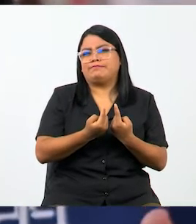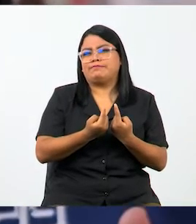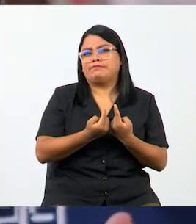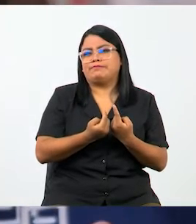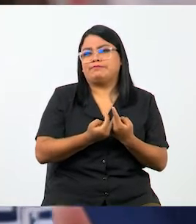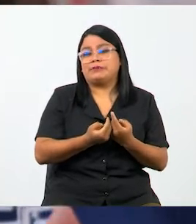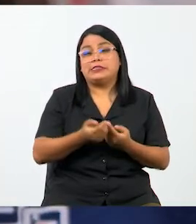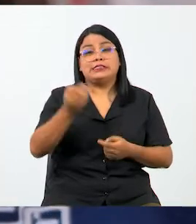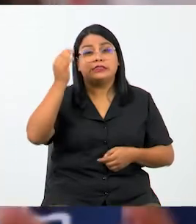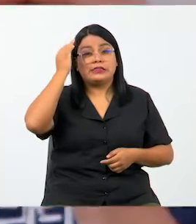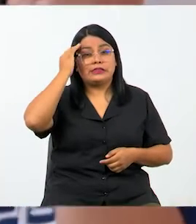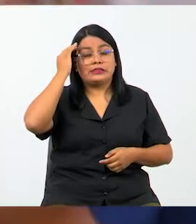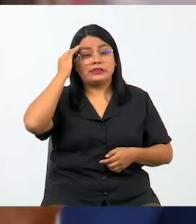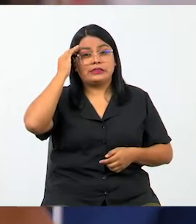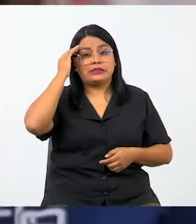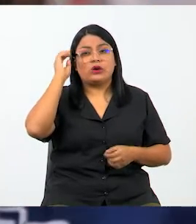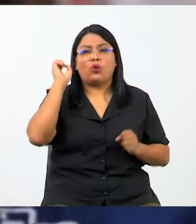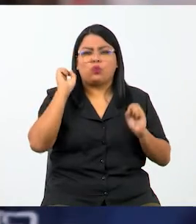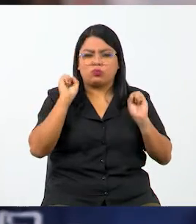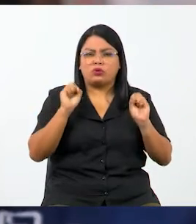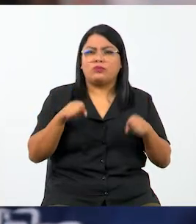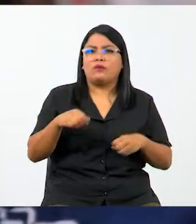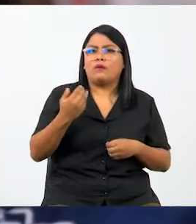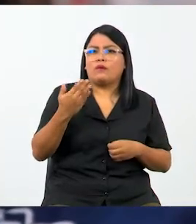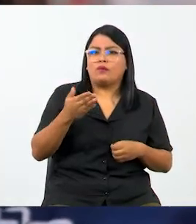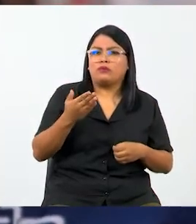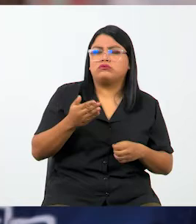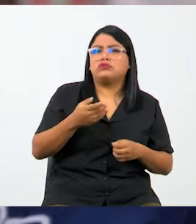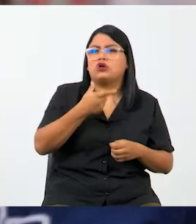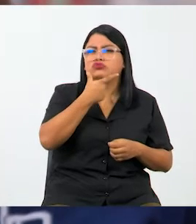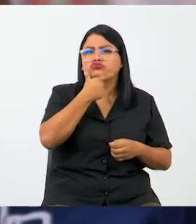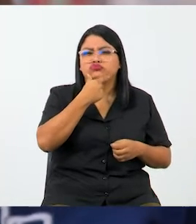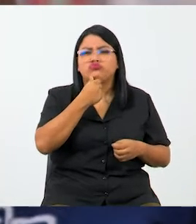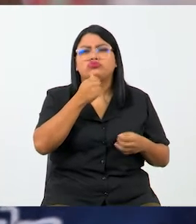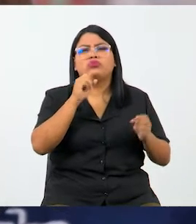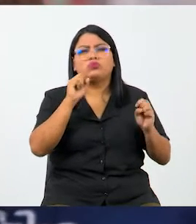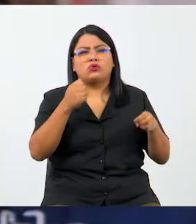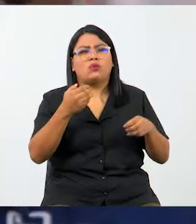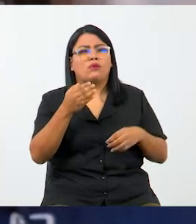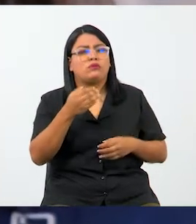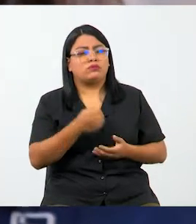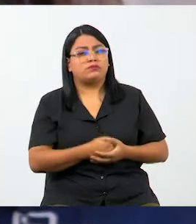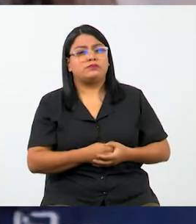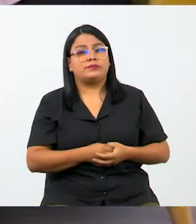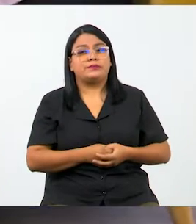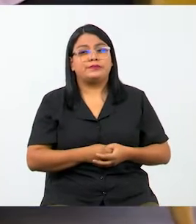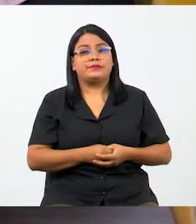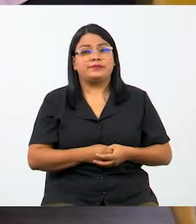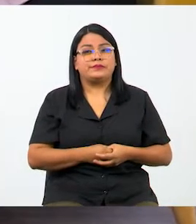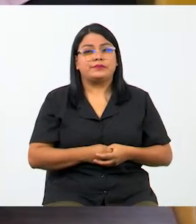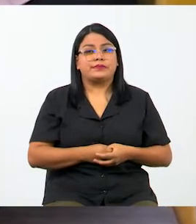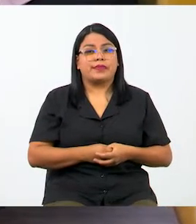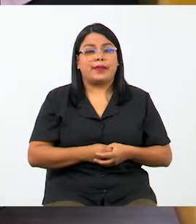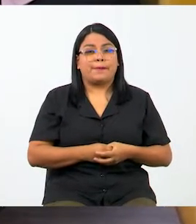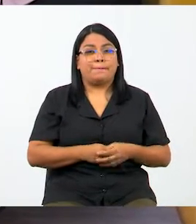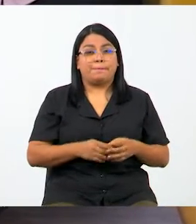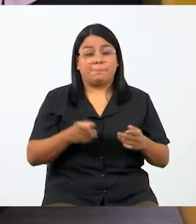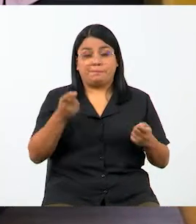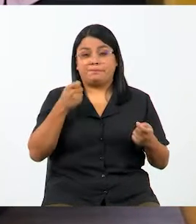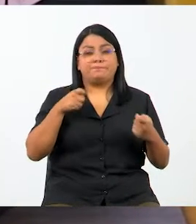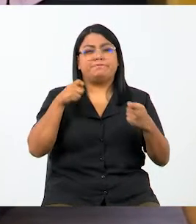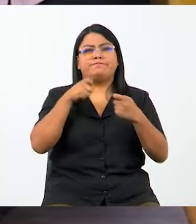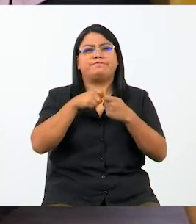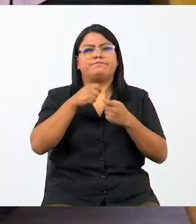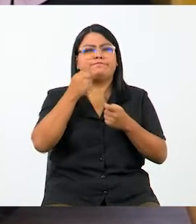momento que necesitemos consultar podemos recurrir a este documento. Justamente para eso estamos aquí el día de